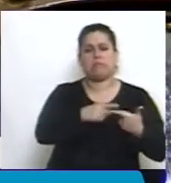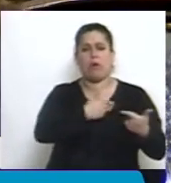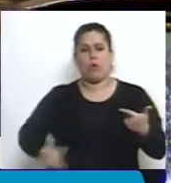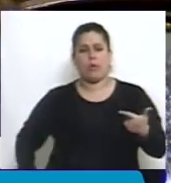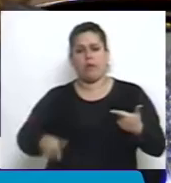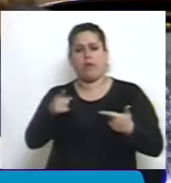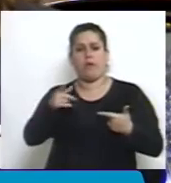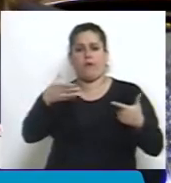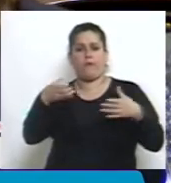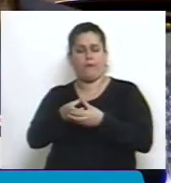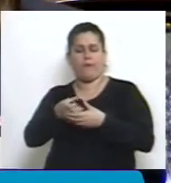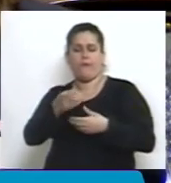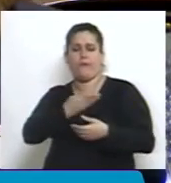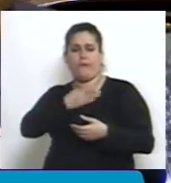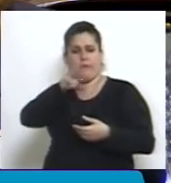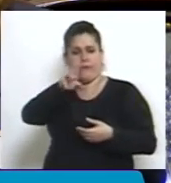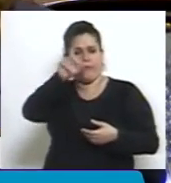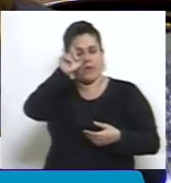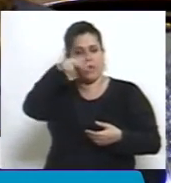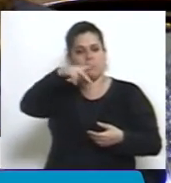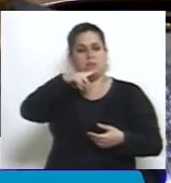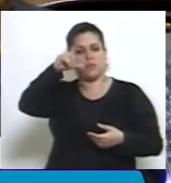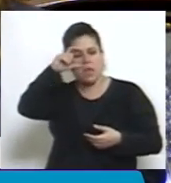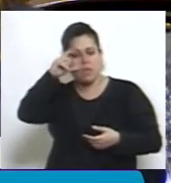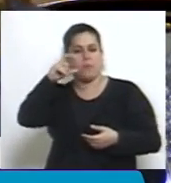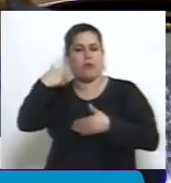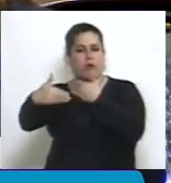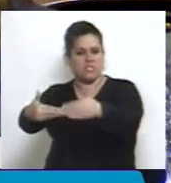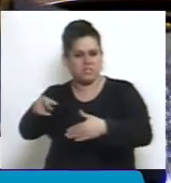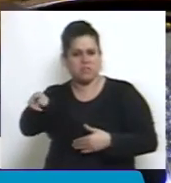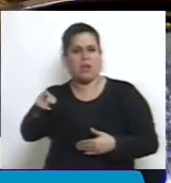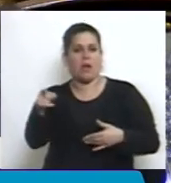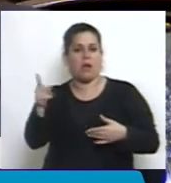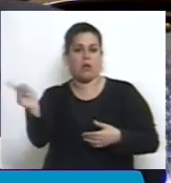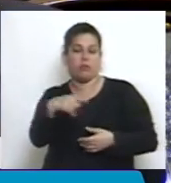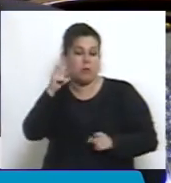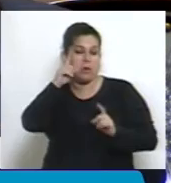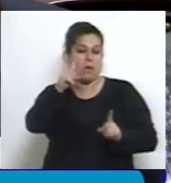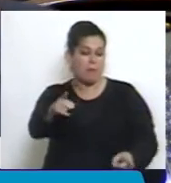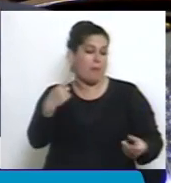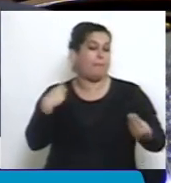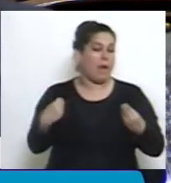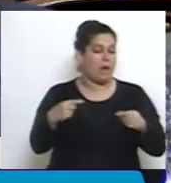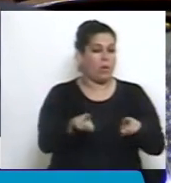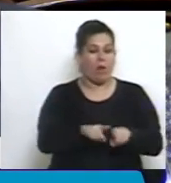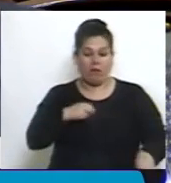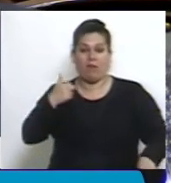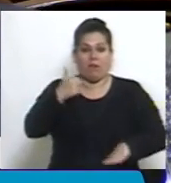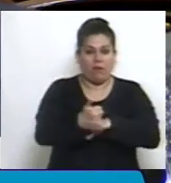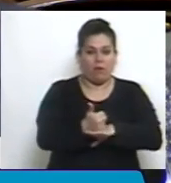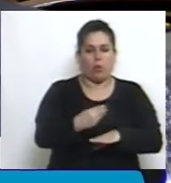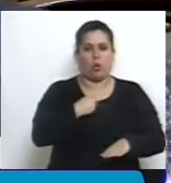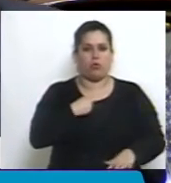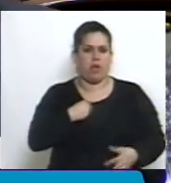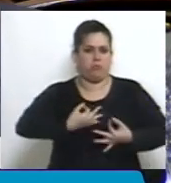del Frente Progresista. Creemos que para honrar nuestra presencia y nuestra